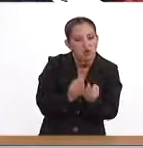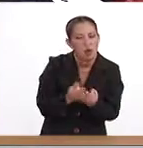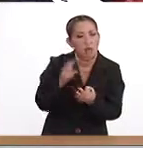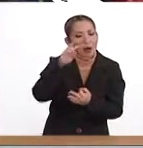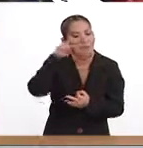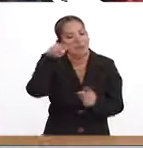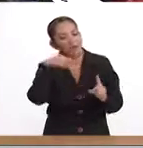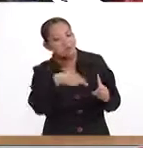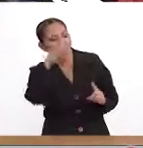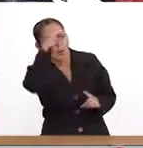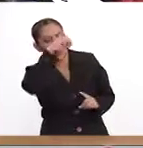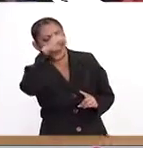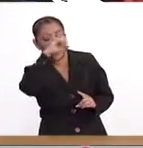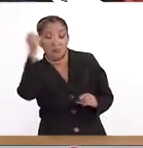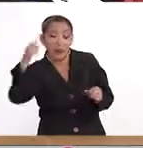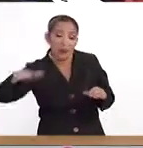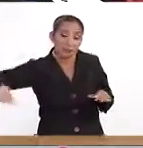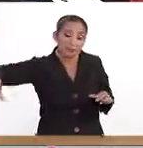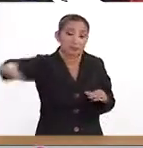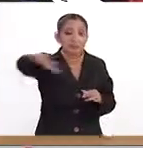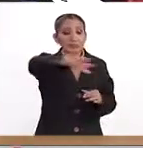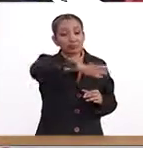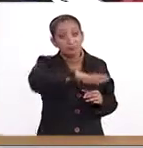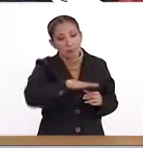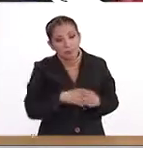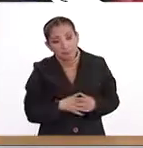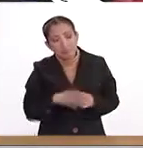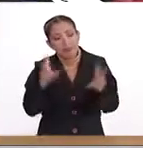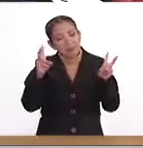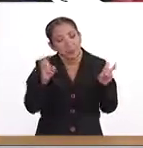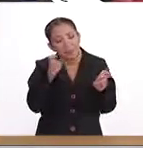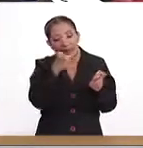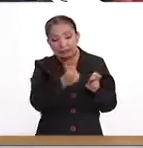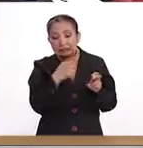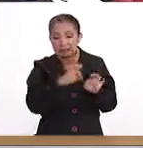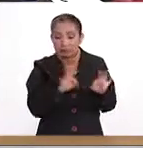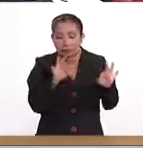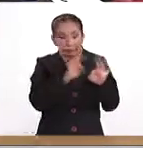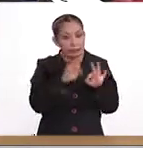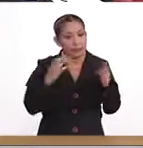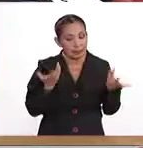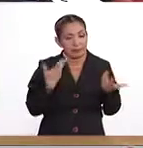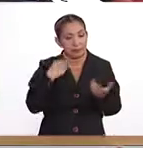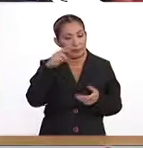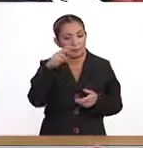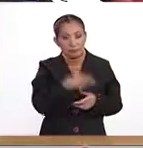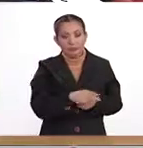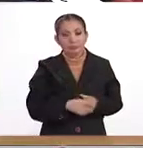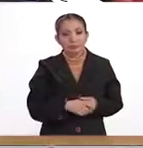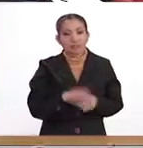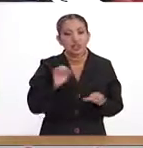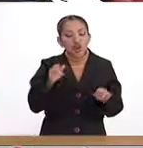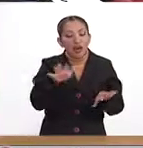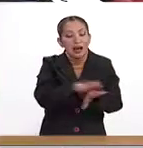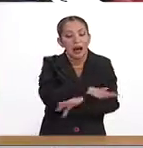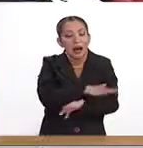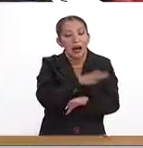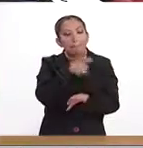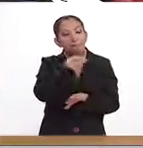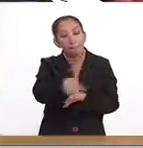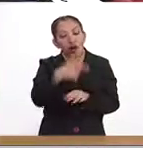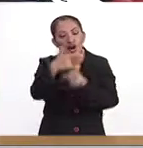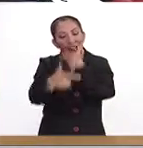ver las cosas muy para complejas, ¿no? Para un tema de estas dimensiones, creo que lo estás viendo bien, son cambios que se dan